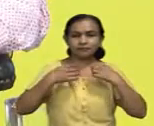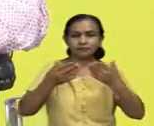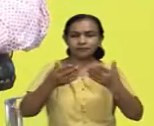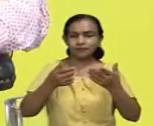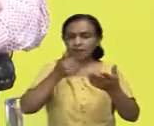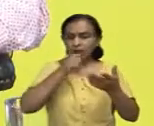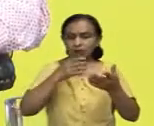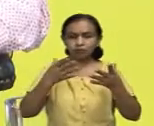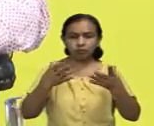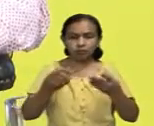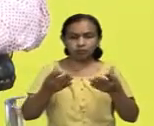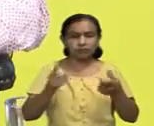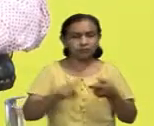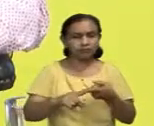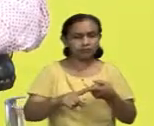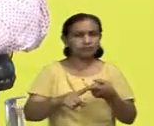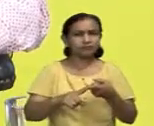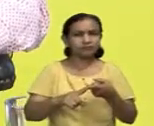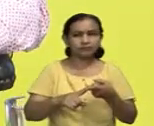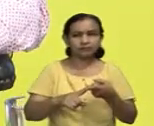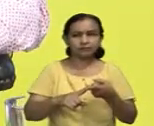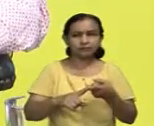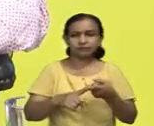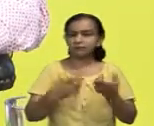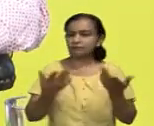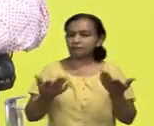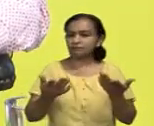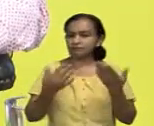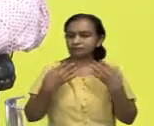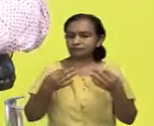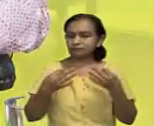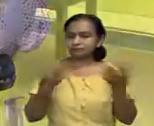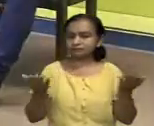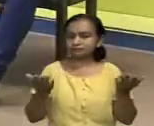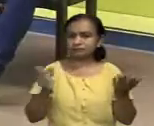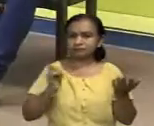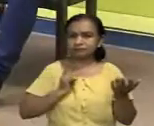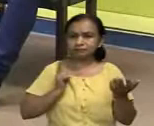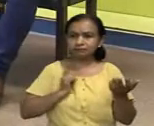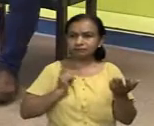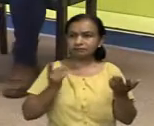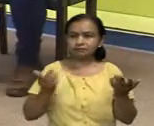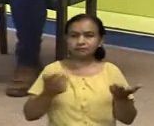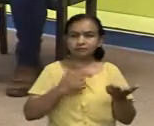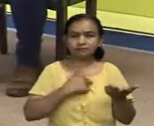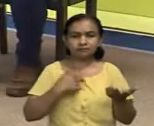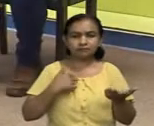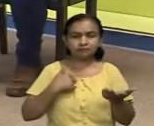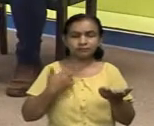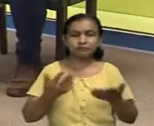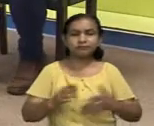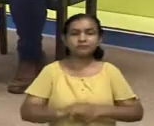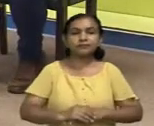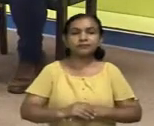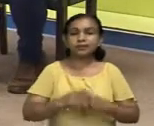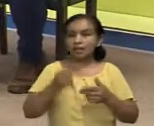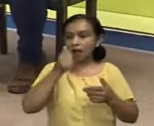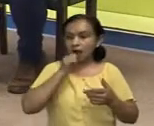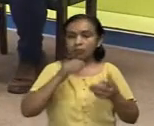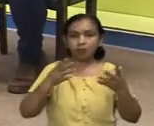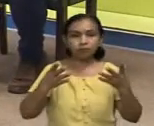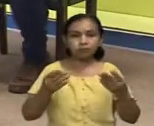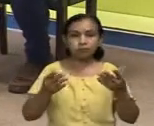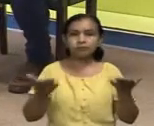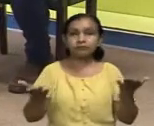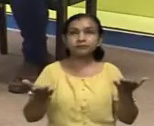húmeda, si tiene que ver con algo de que la ropa también da humedad, que sale un zancudo. Es la humedad. Normalmente